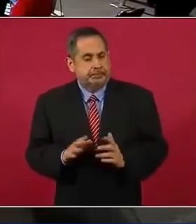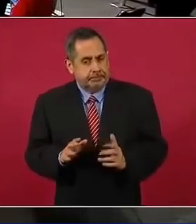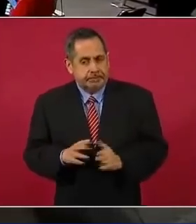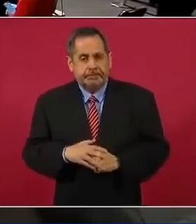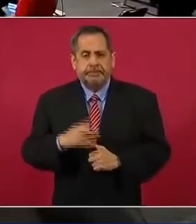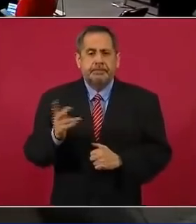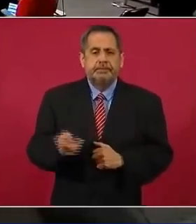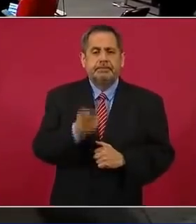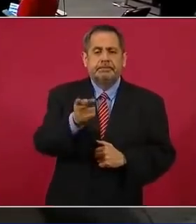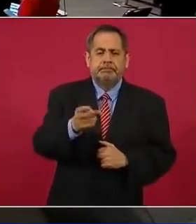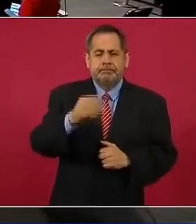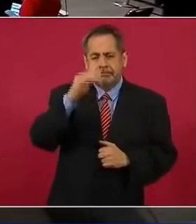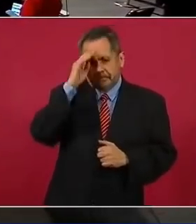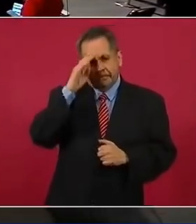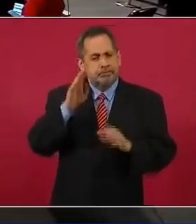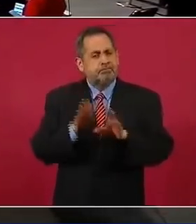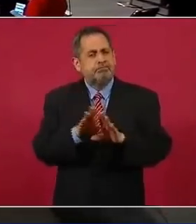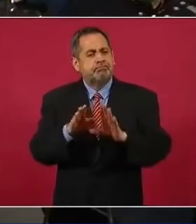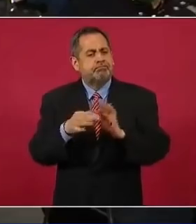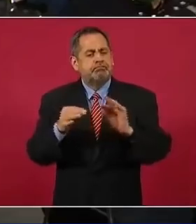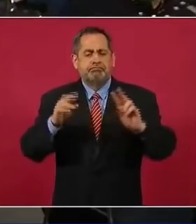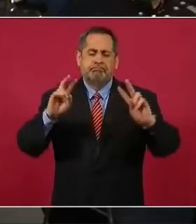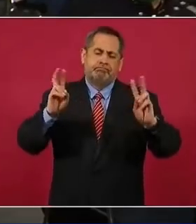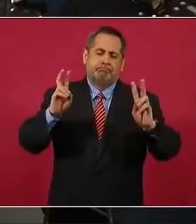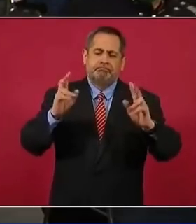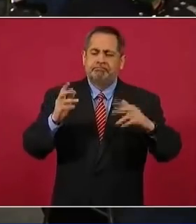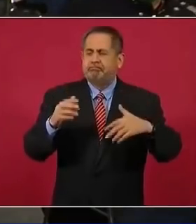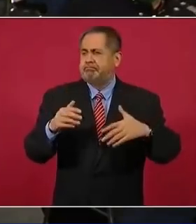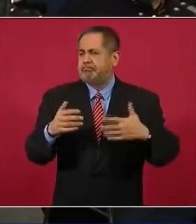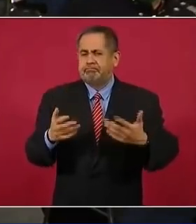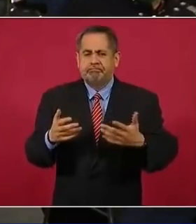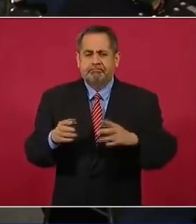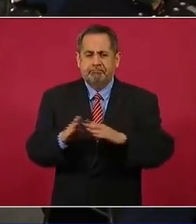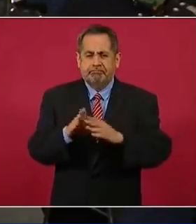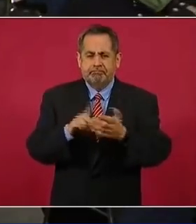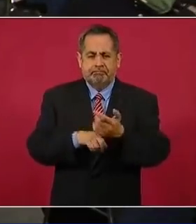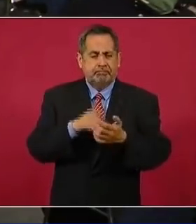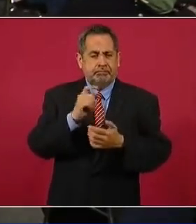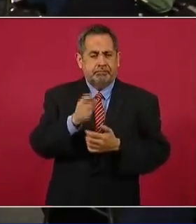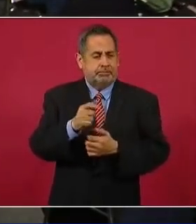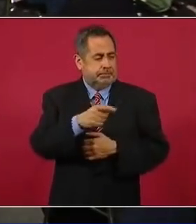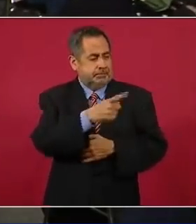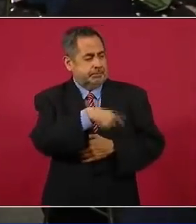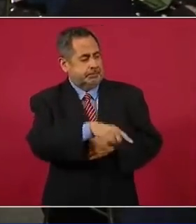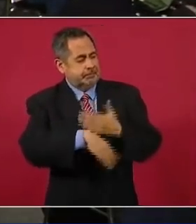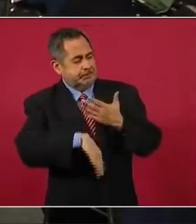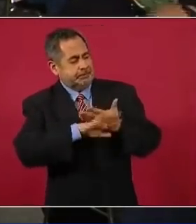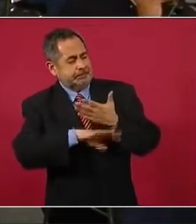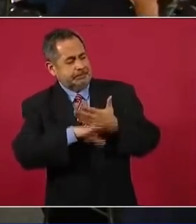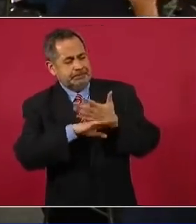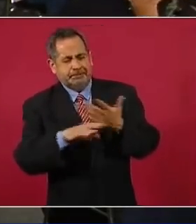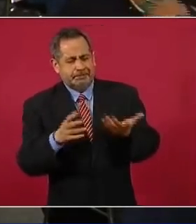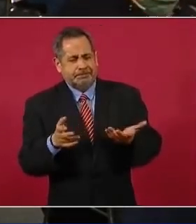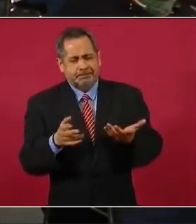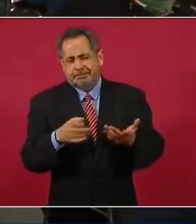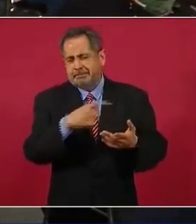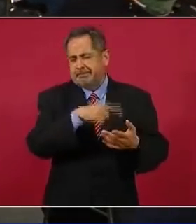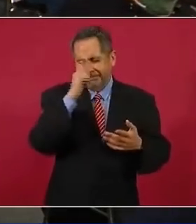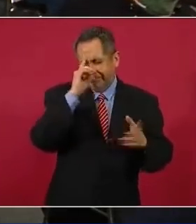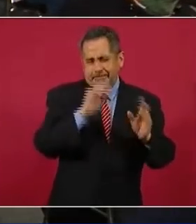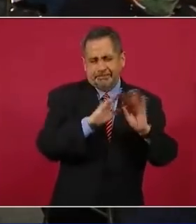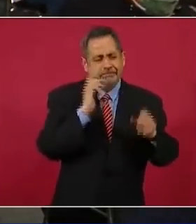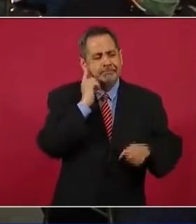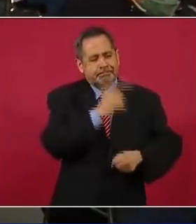preguntaría, presidente, en todo este tema de lo que sigue esta andanada mediática, porque es una